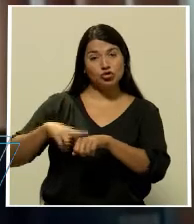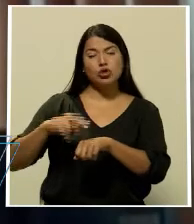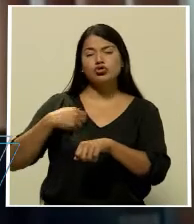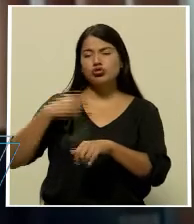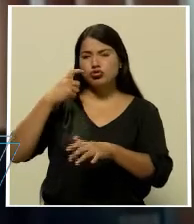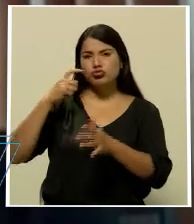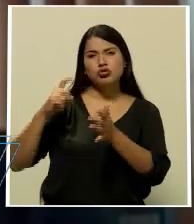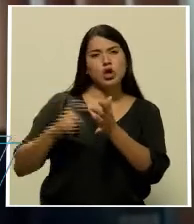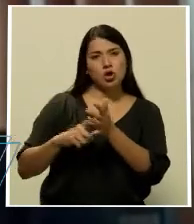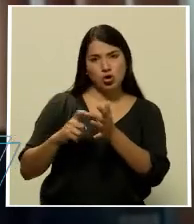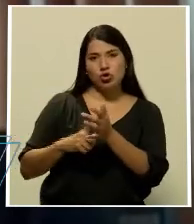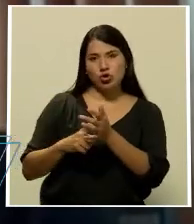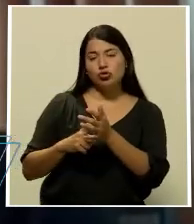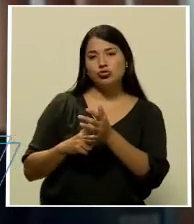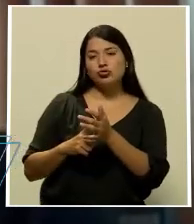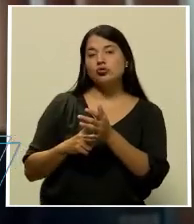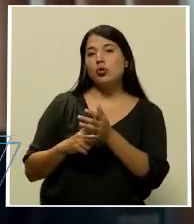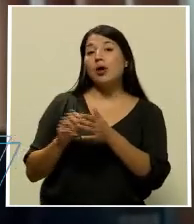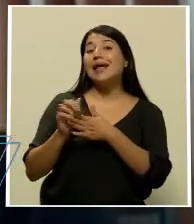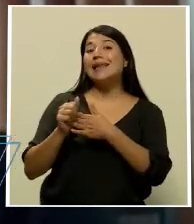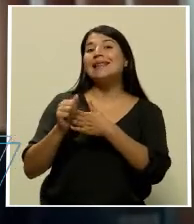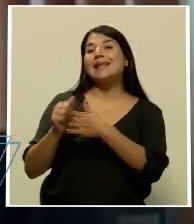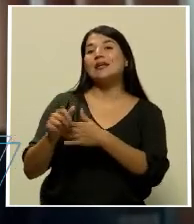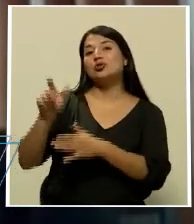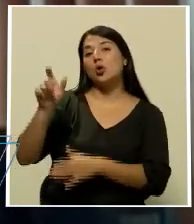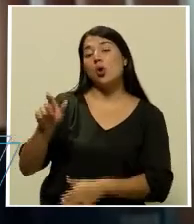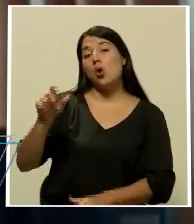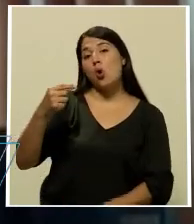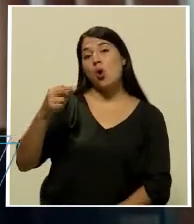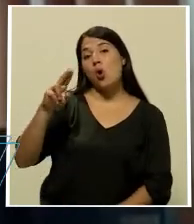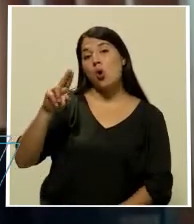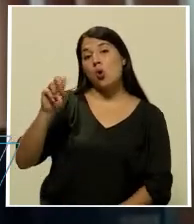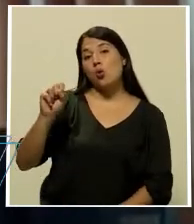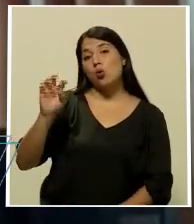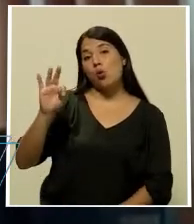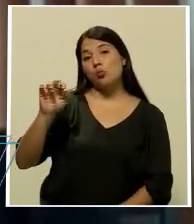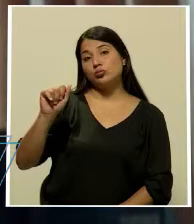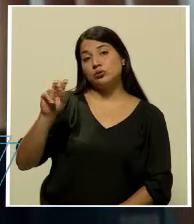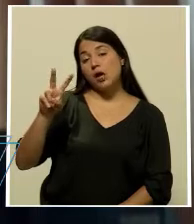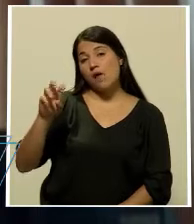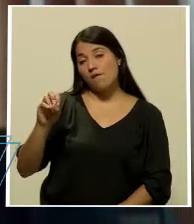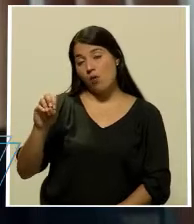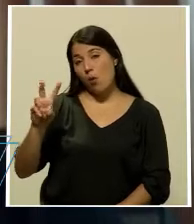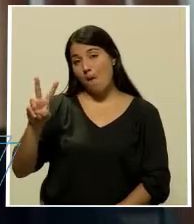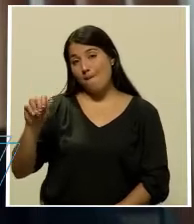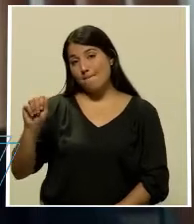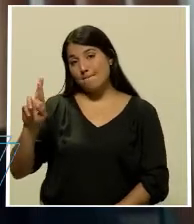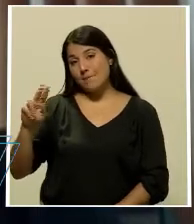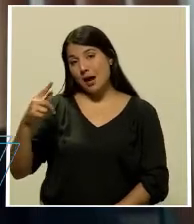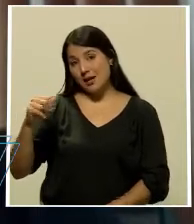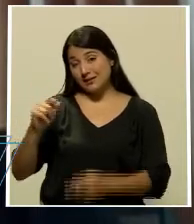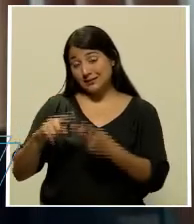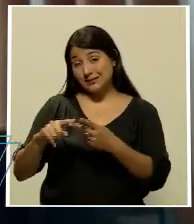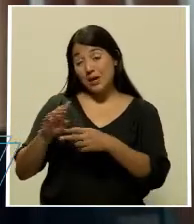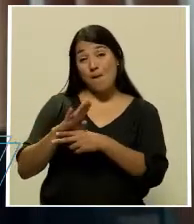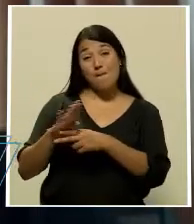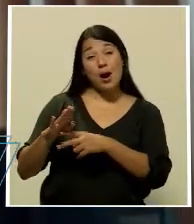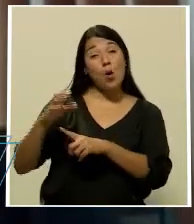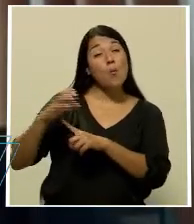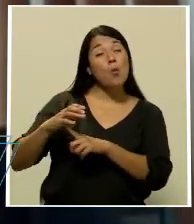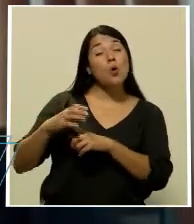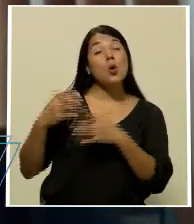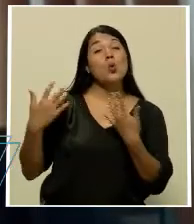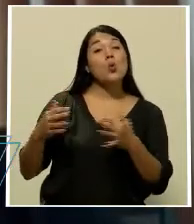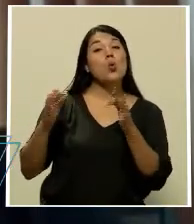el liderazgo de quien ya no está con nosotros, don Gustavo Vargas, y también del Banco Popular, fue